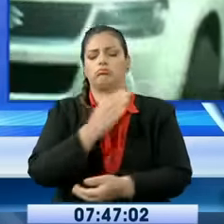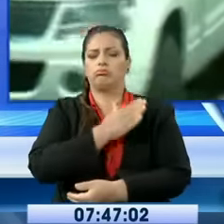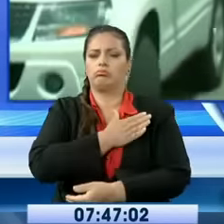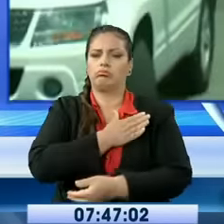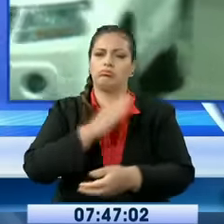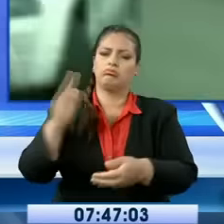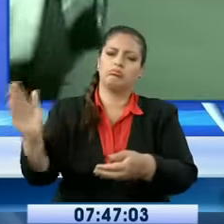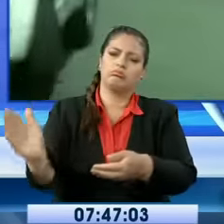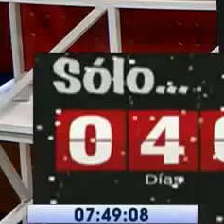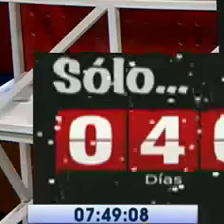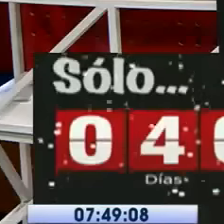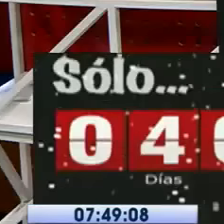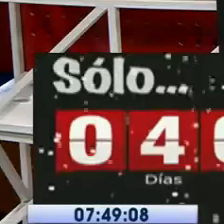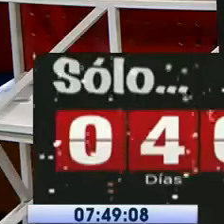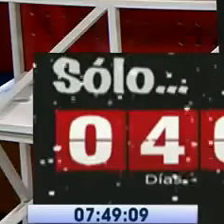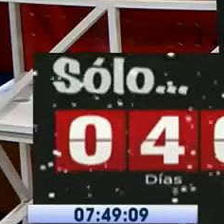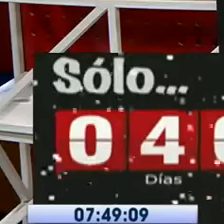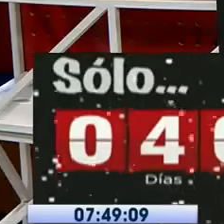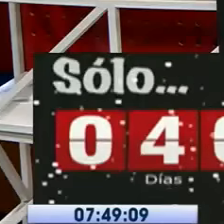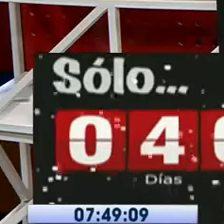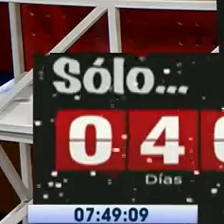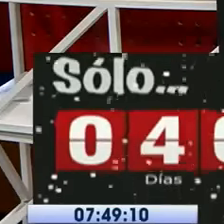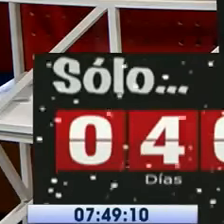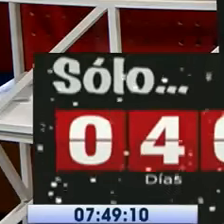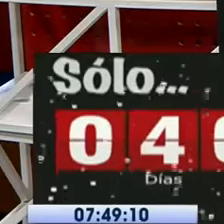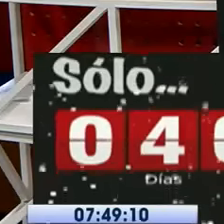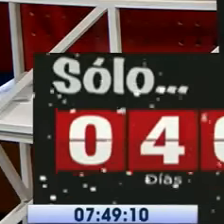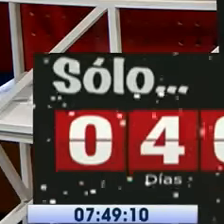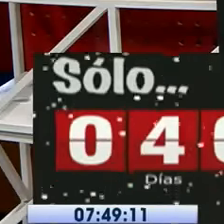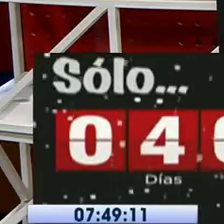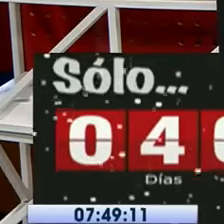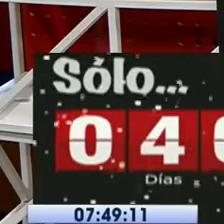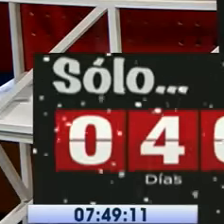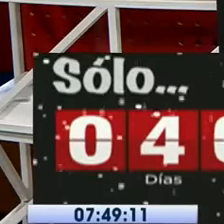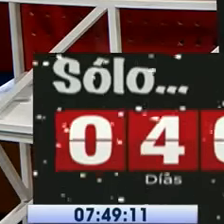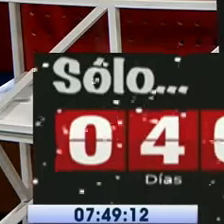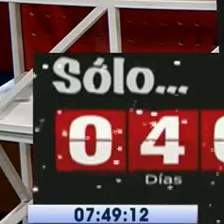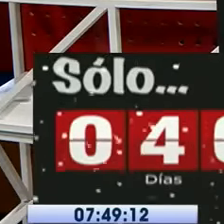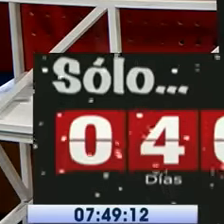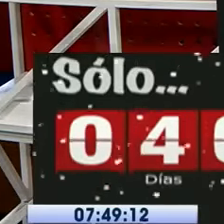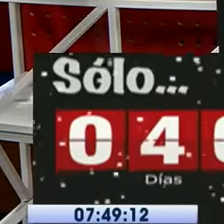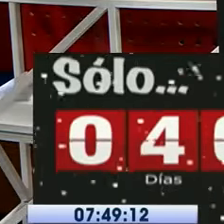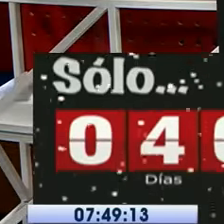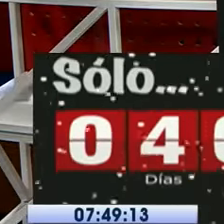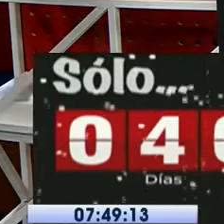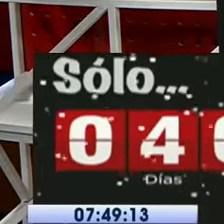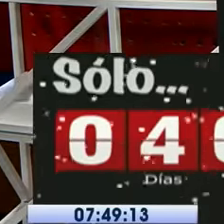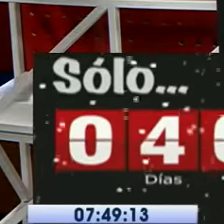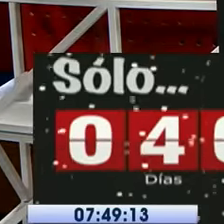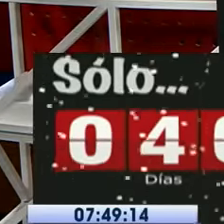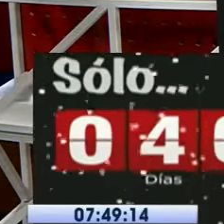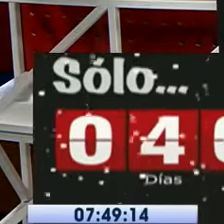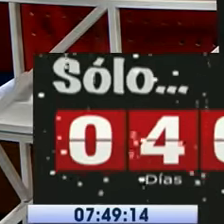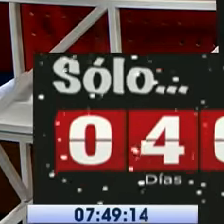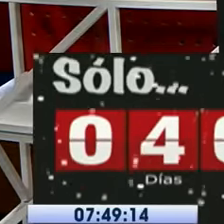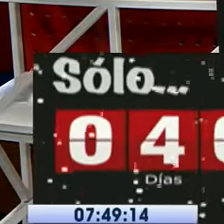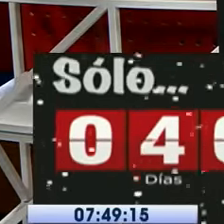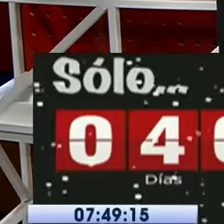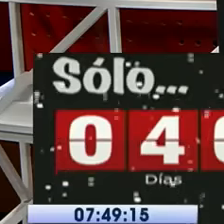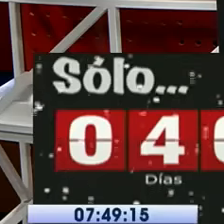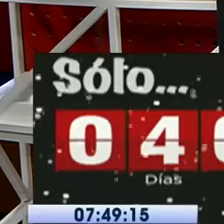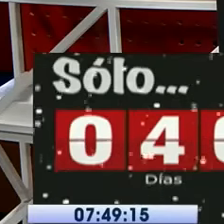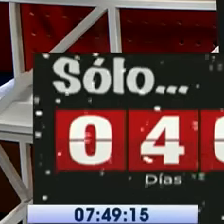logren recuperarse. Por supuesto, hermanito. Eso, 46 horas. No, 46 días. Días, perdón. Y ahora yo ya estás